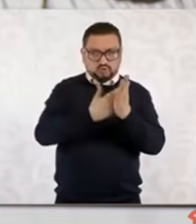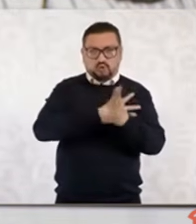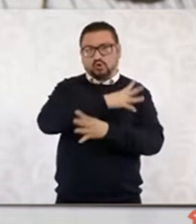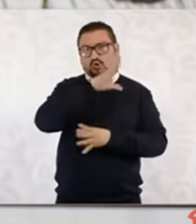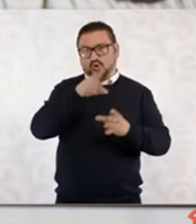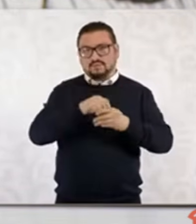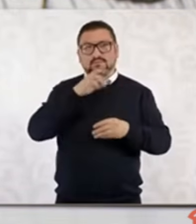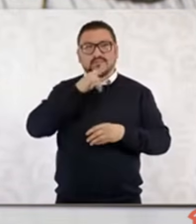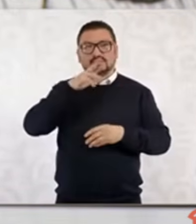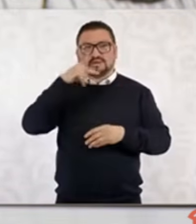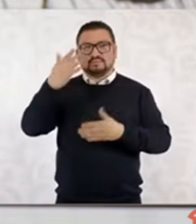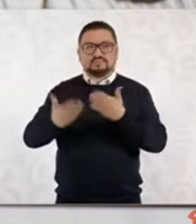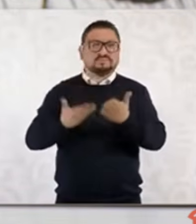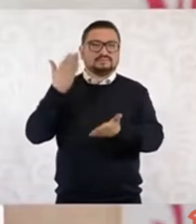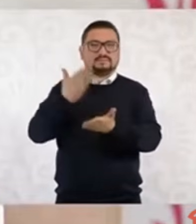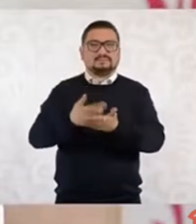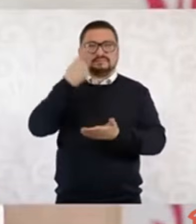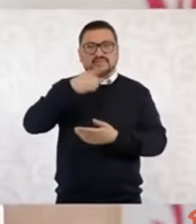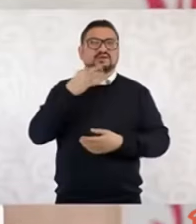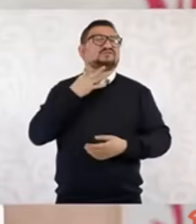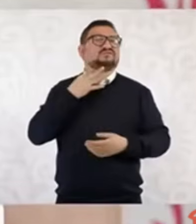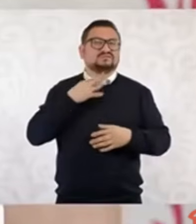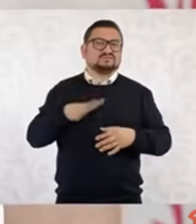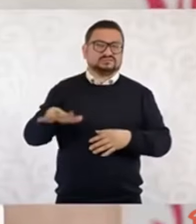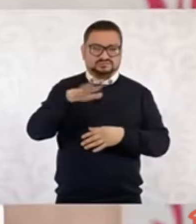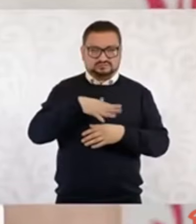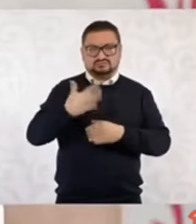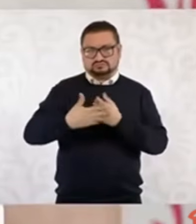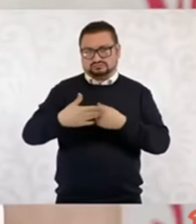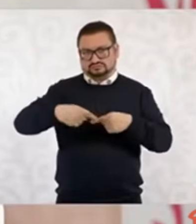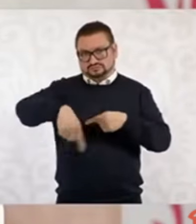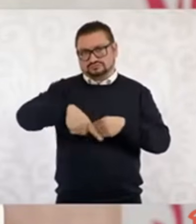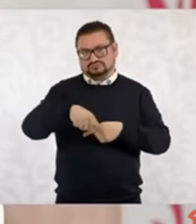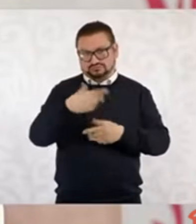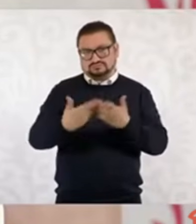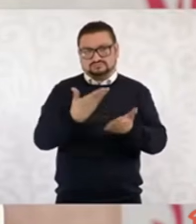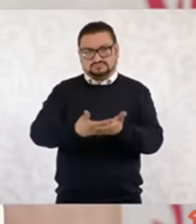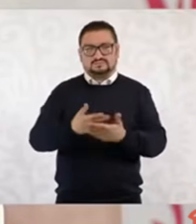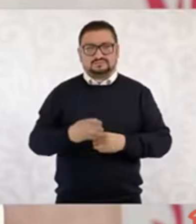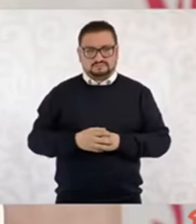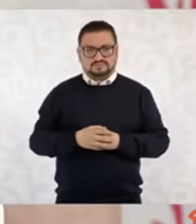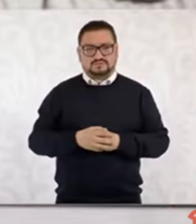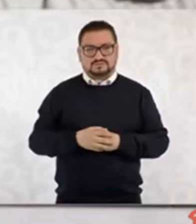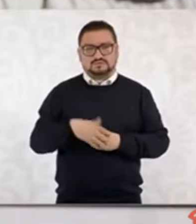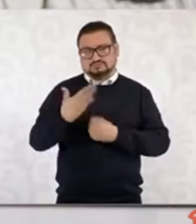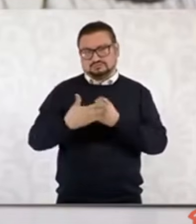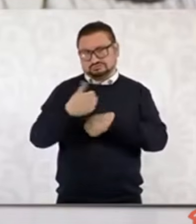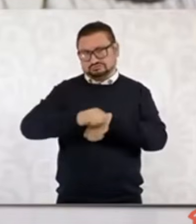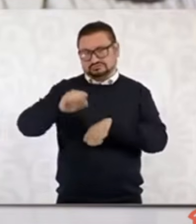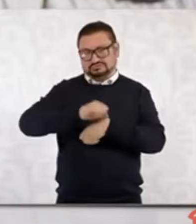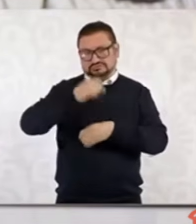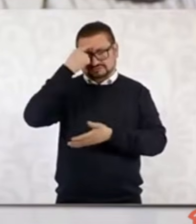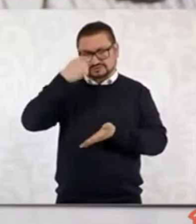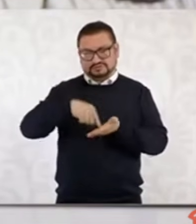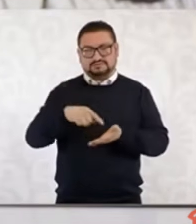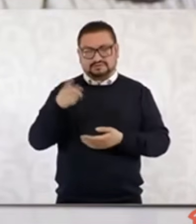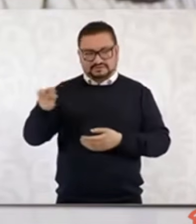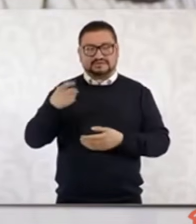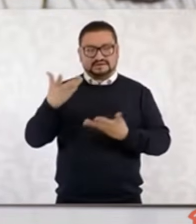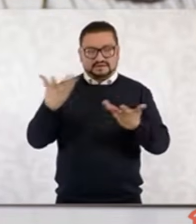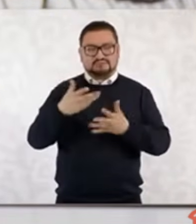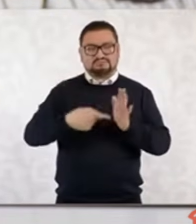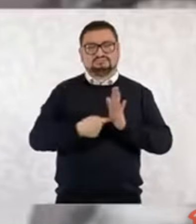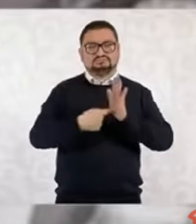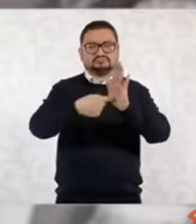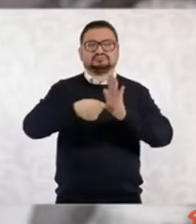está planteando para la Fiscalía General de la República este mismo mes. Creo que es la próxima semana. Va a hacer una